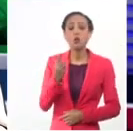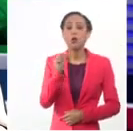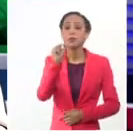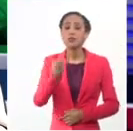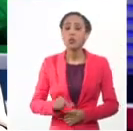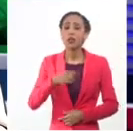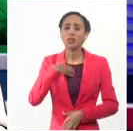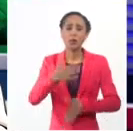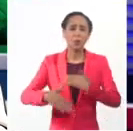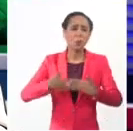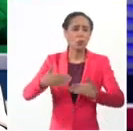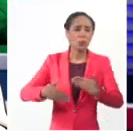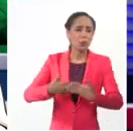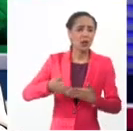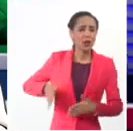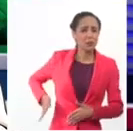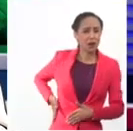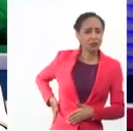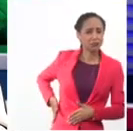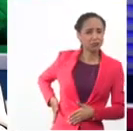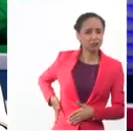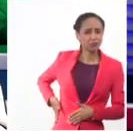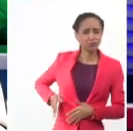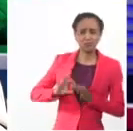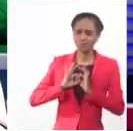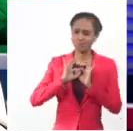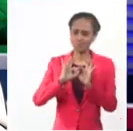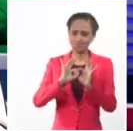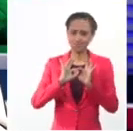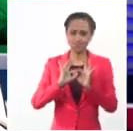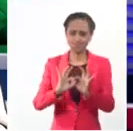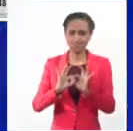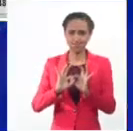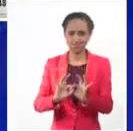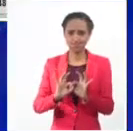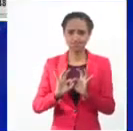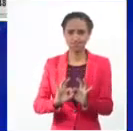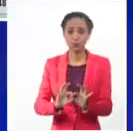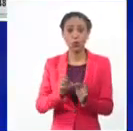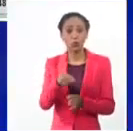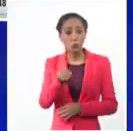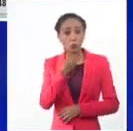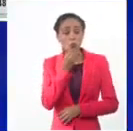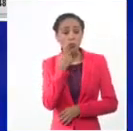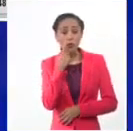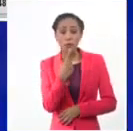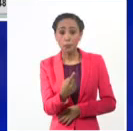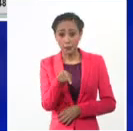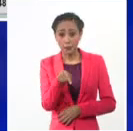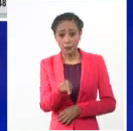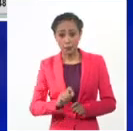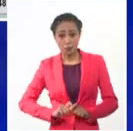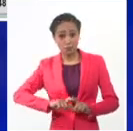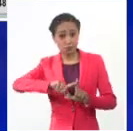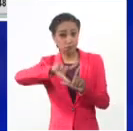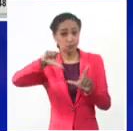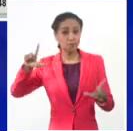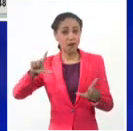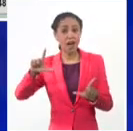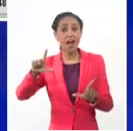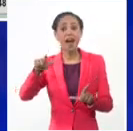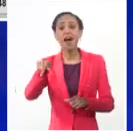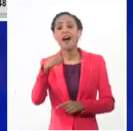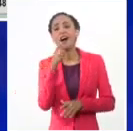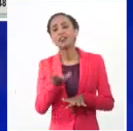insuficiencia renal crónica. Finalmente mostramos un gráfico con el comportamiento